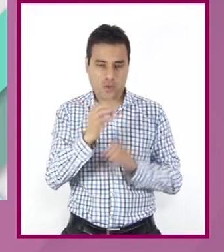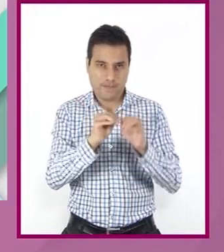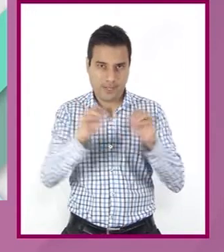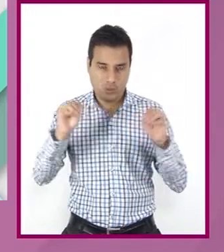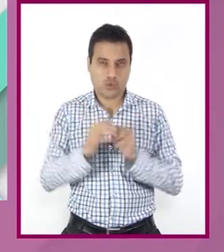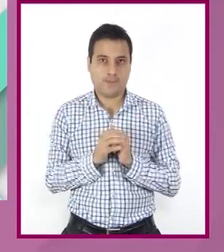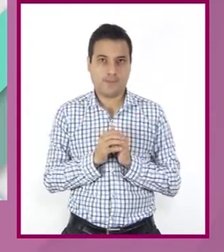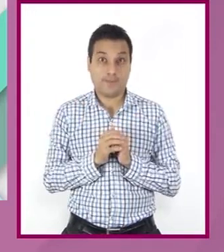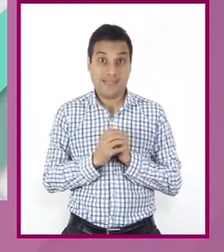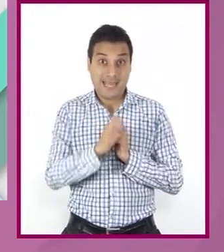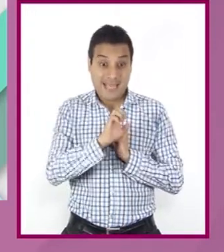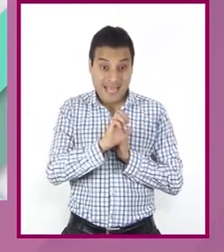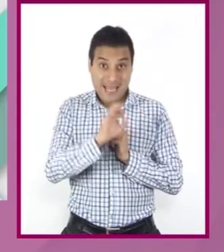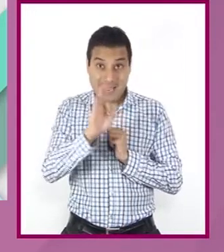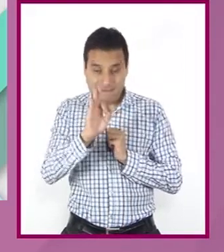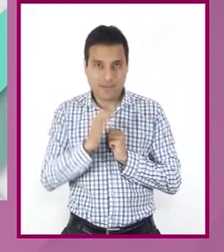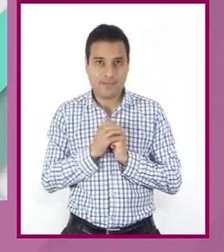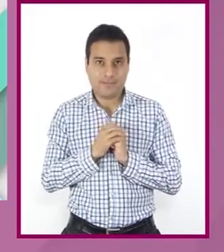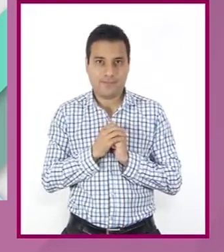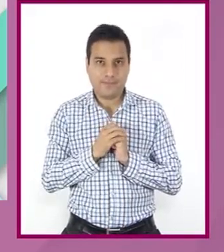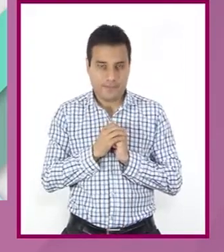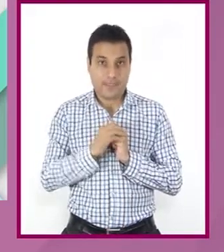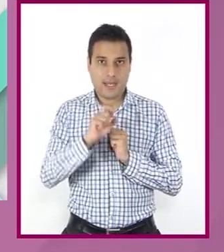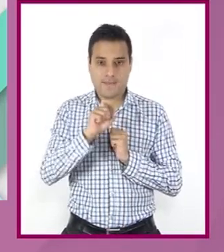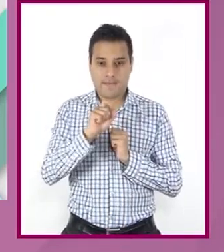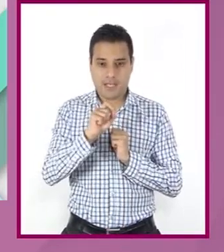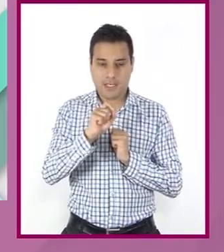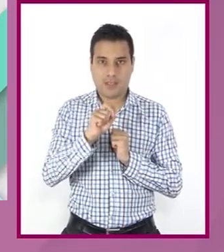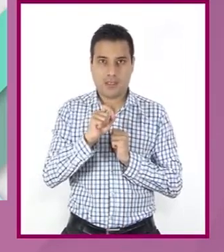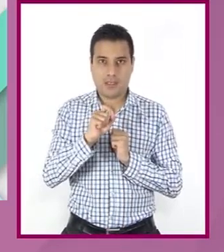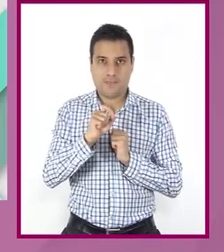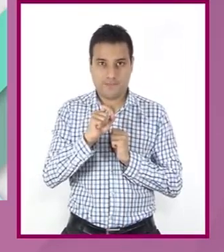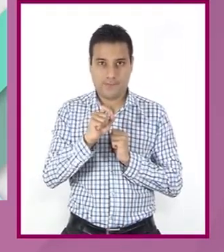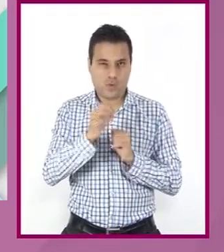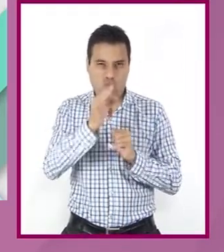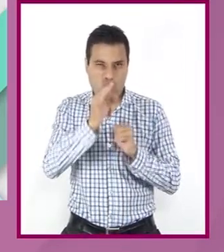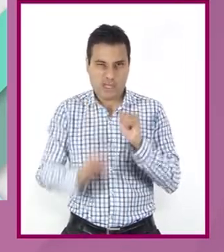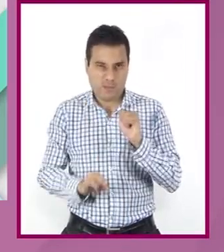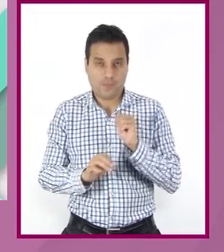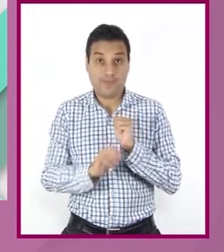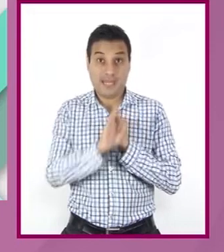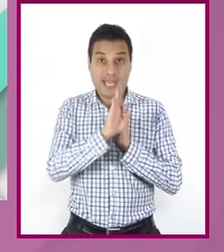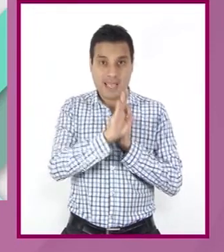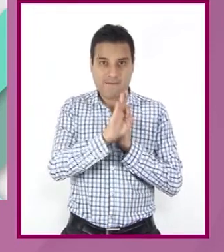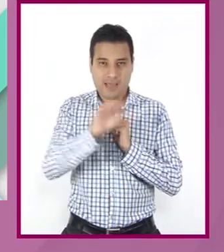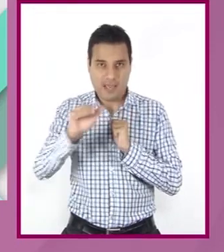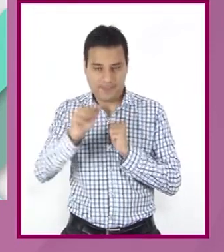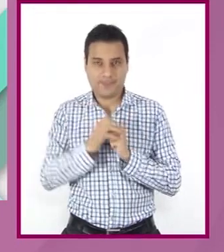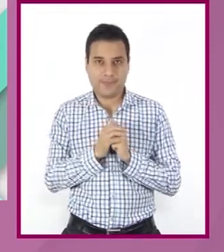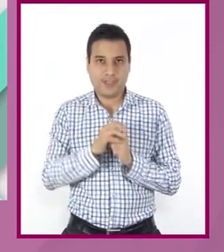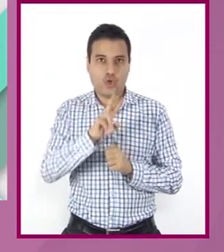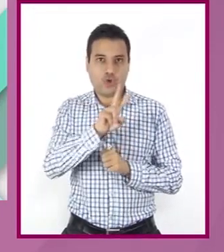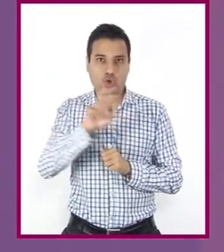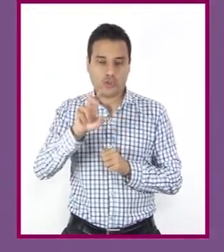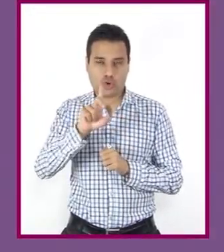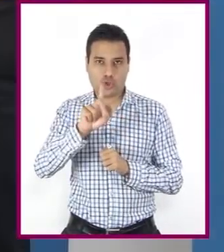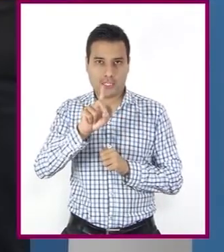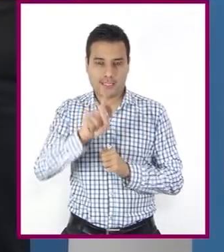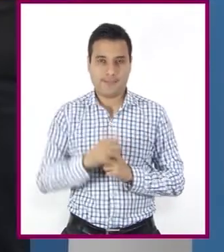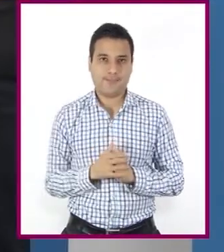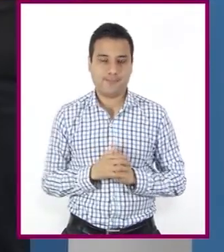el segmento EF mide 20 metros y el último segmento, FA, mide 230